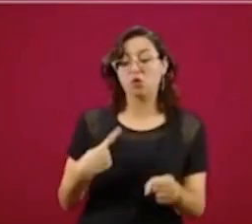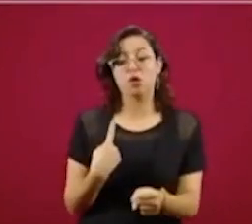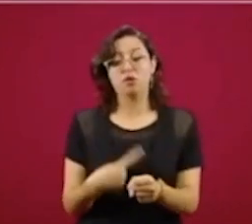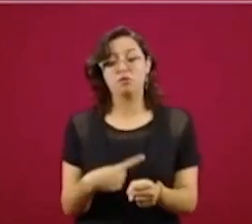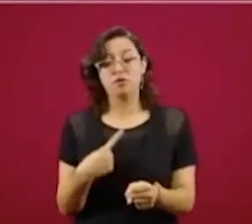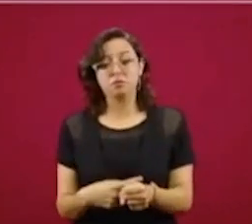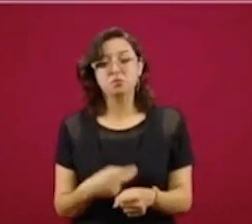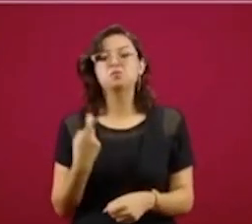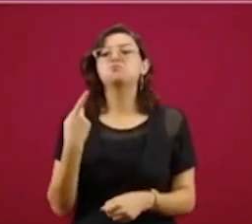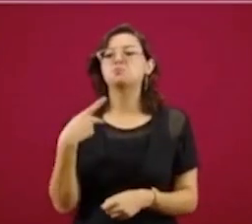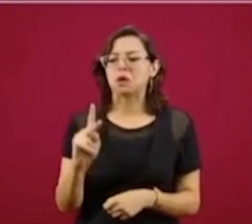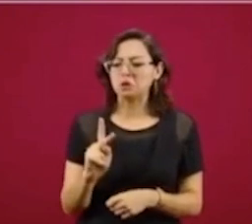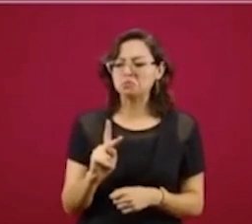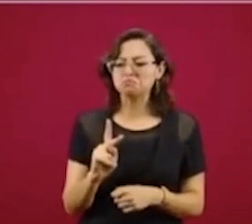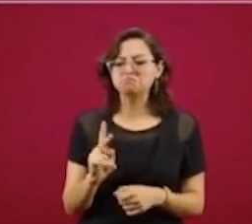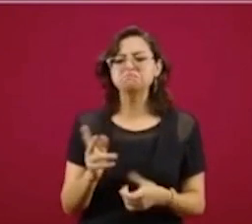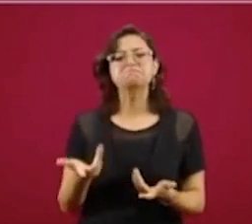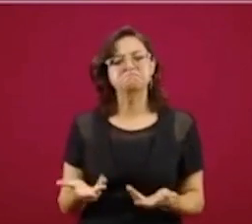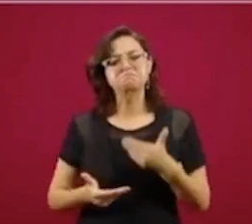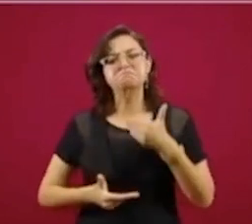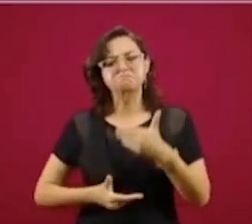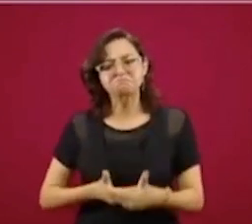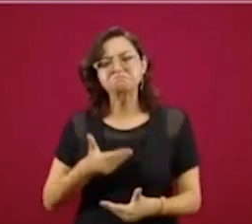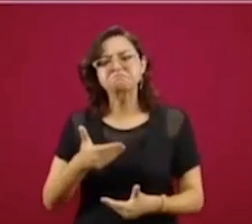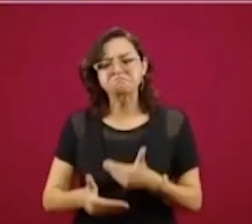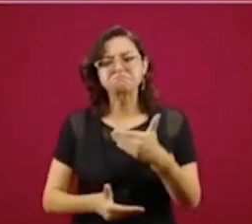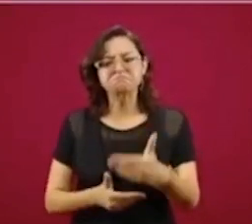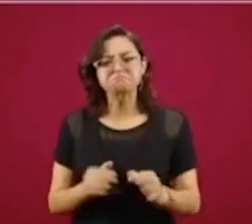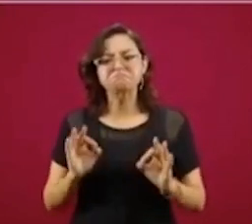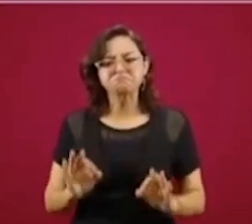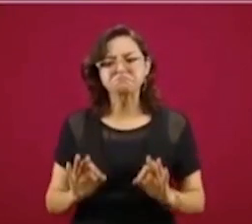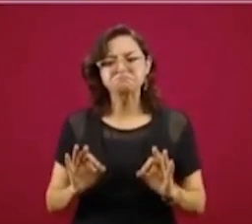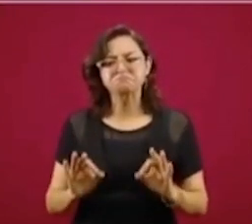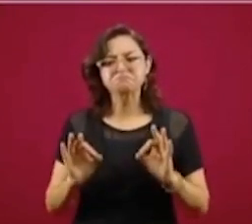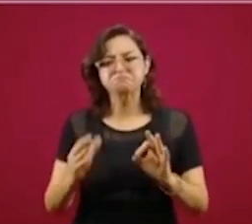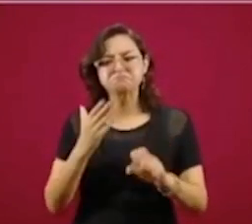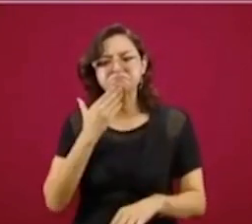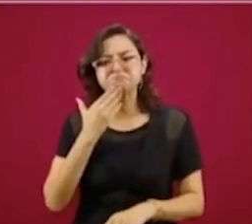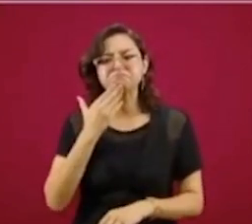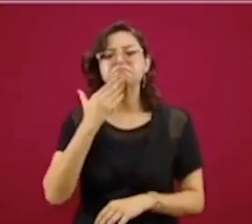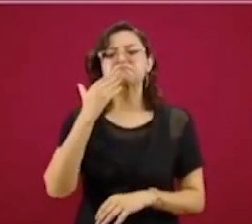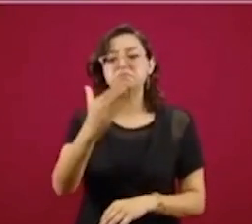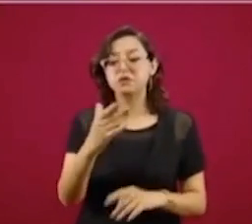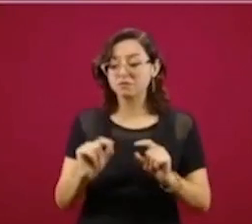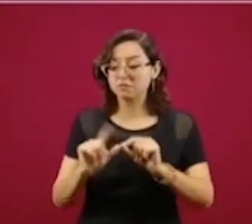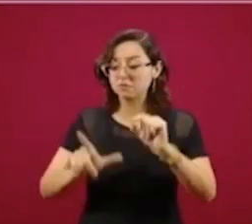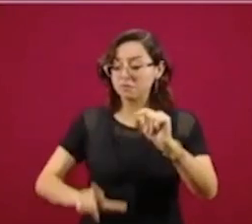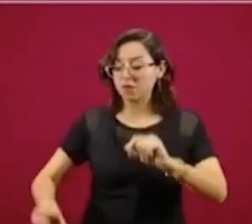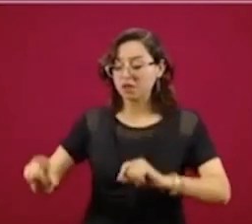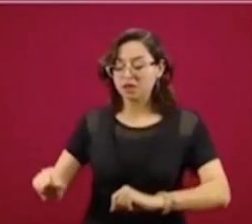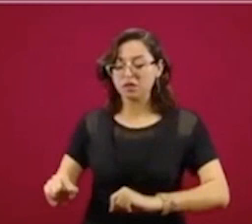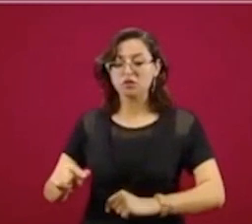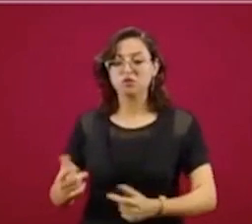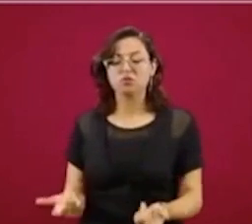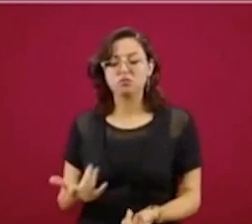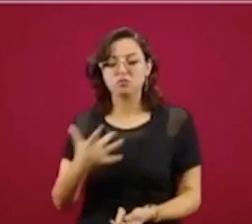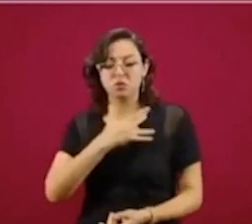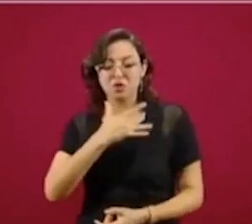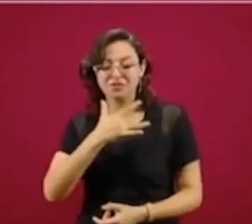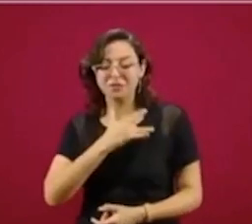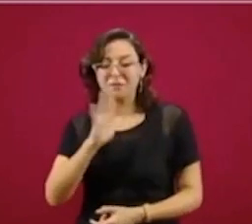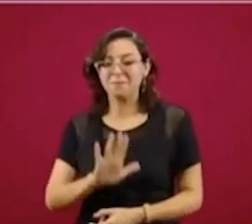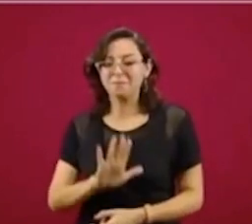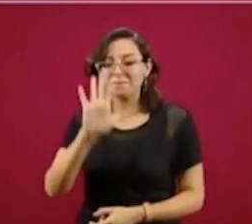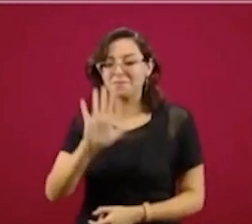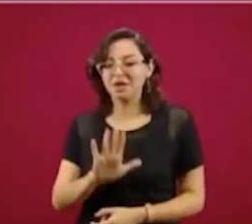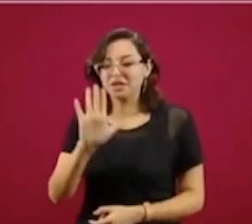está en buenas condiciones. Su pulso, el pulso de la salud que van a escuchar hoy, nos muestra que no está